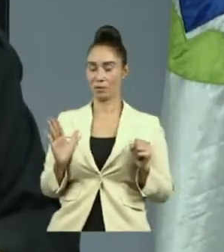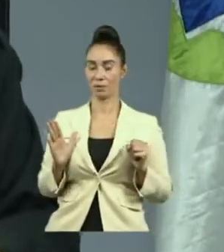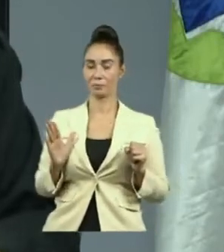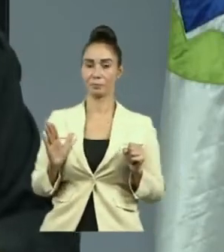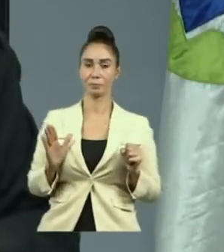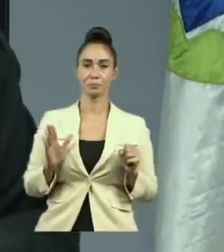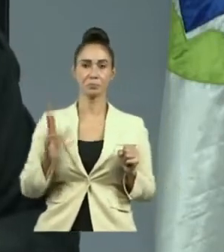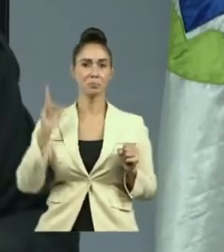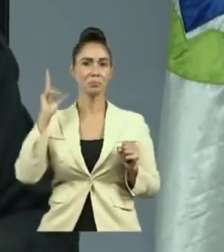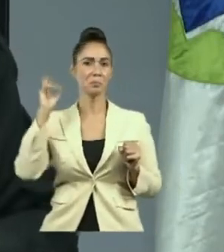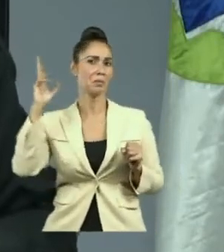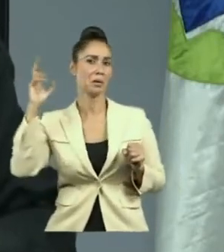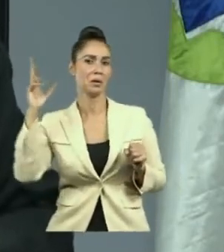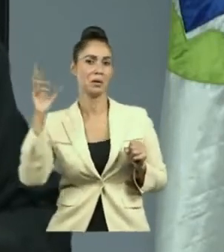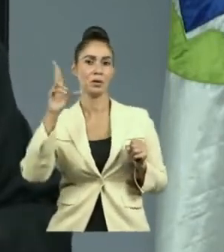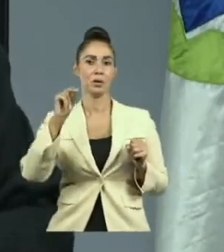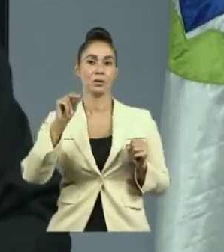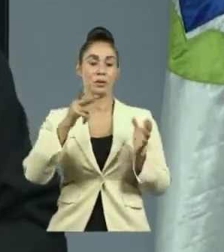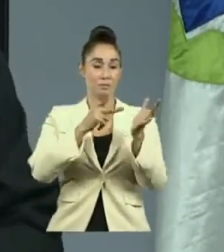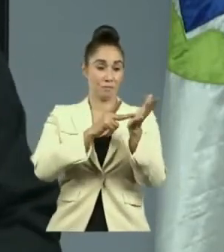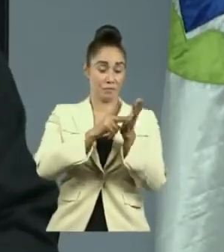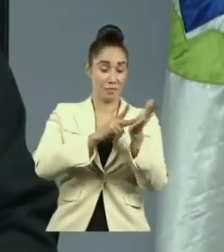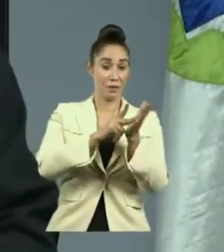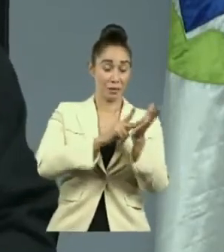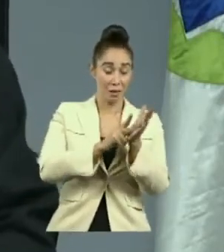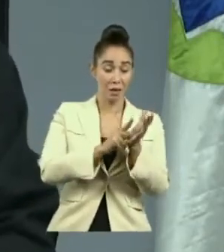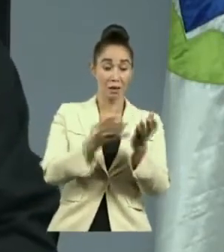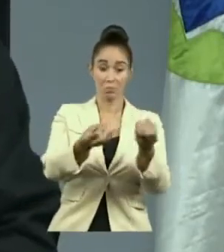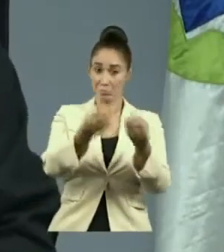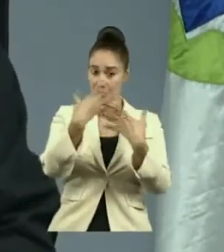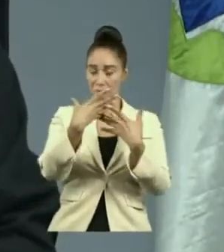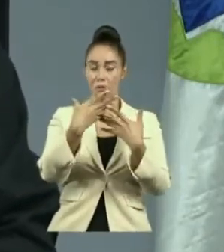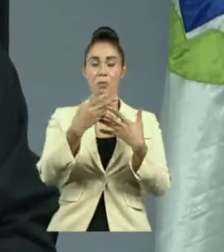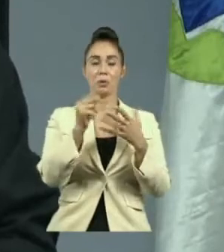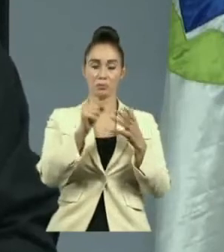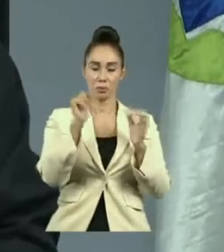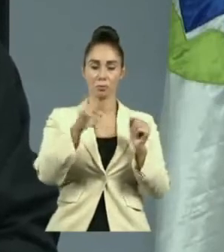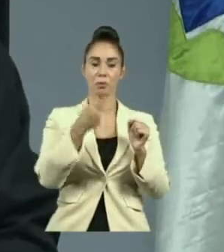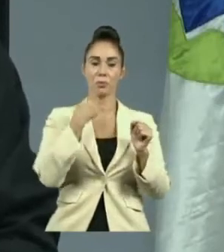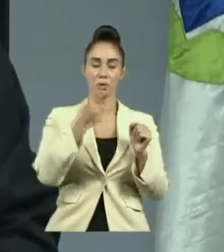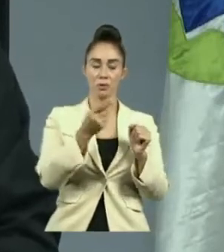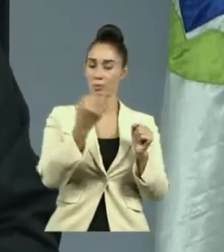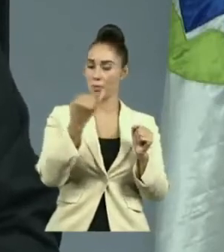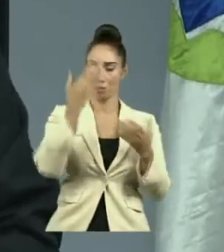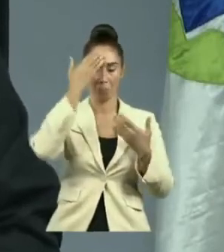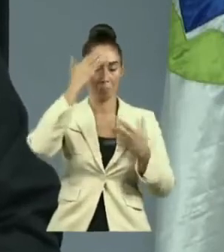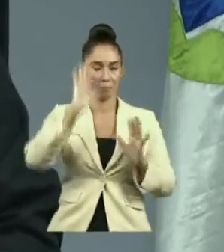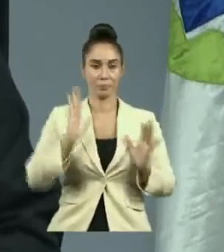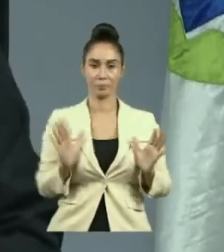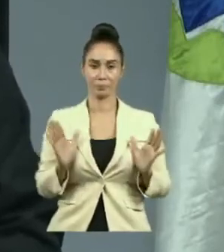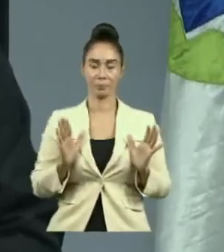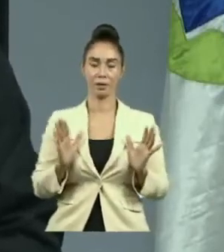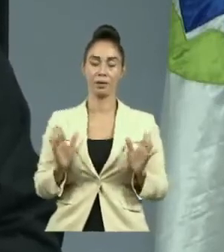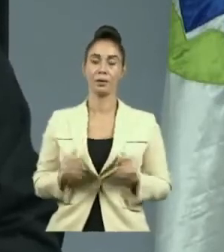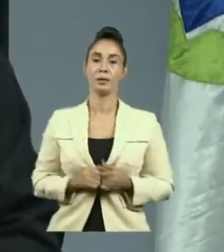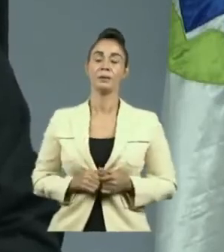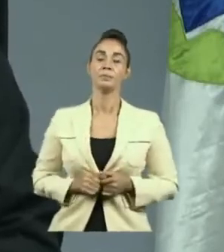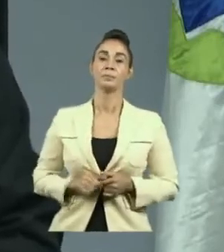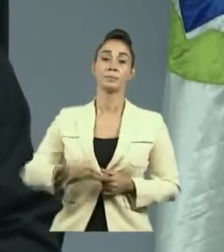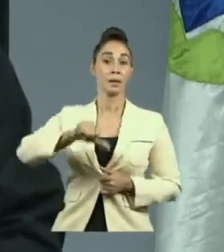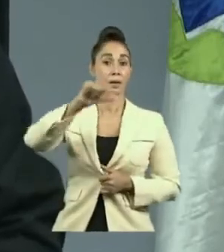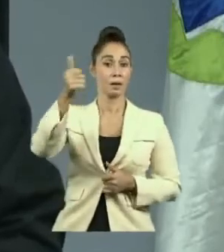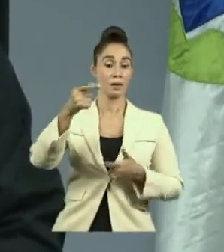más rumores cuando tengamos la información de los resultados pues podemos ofrecerlos en términos de